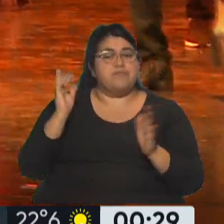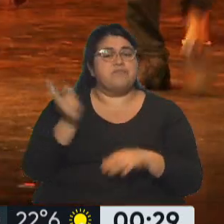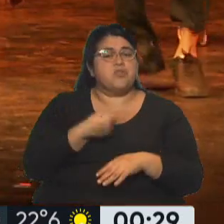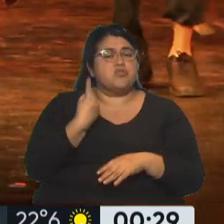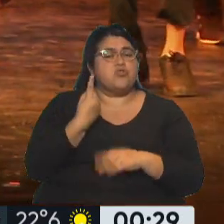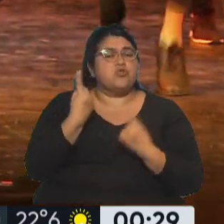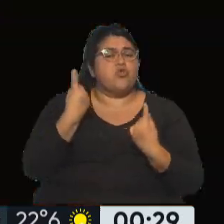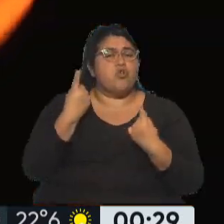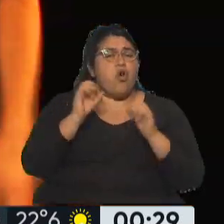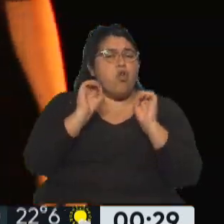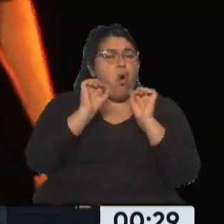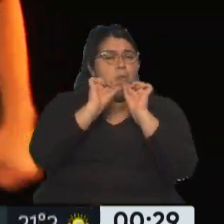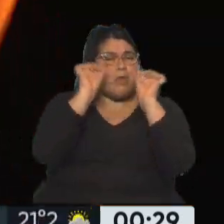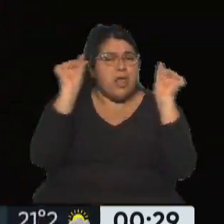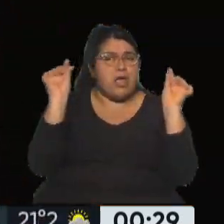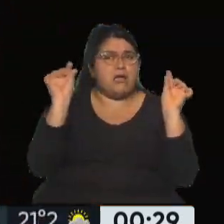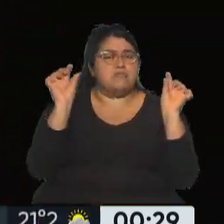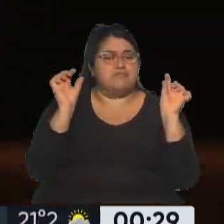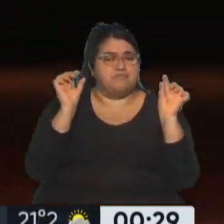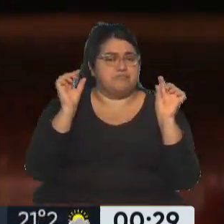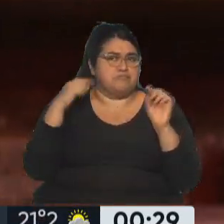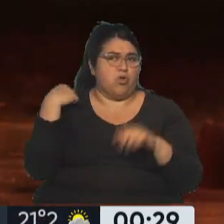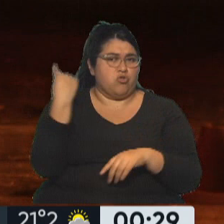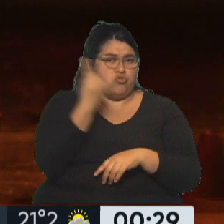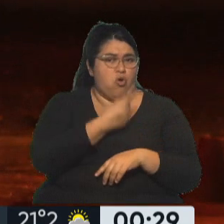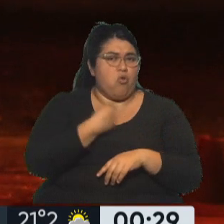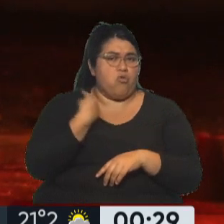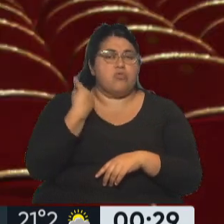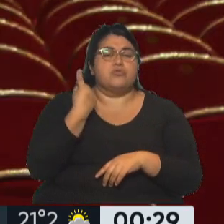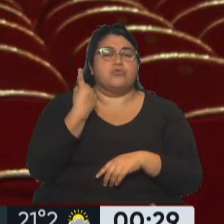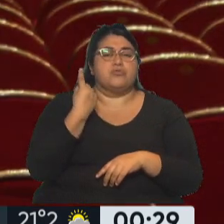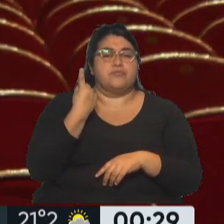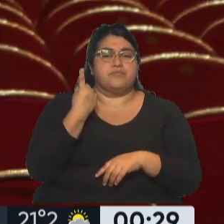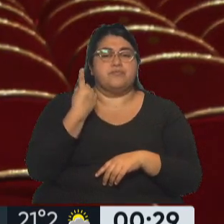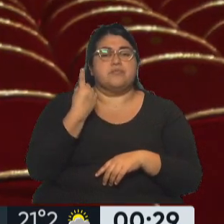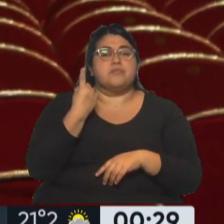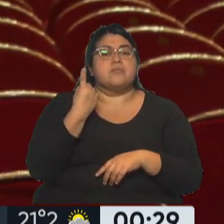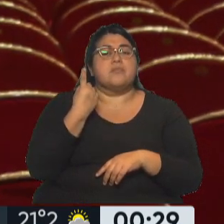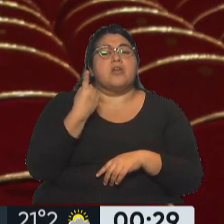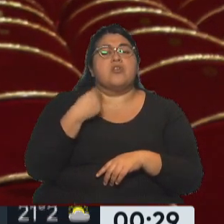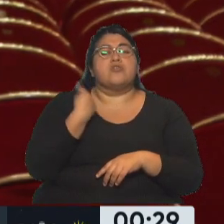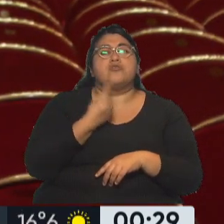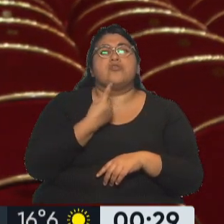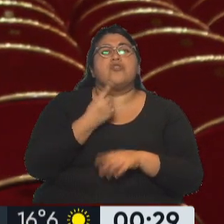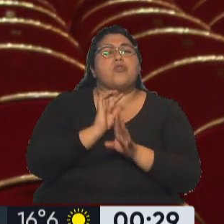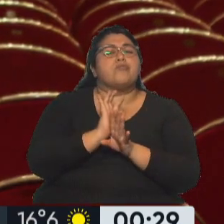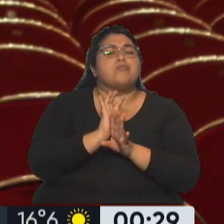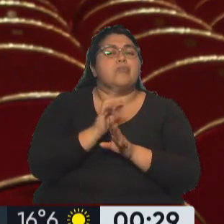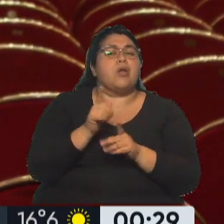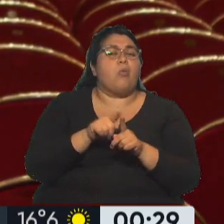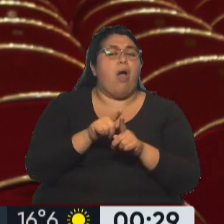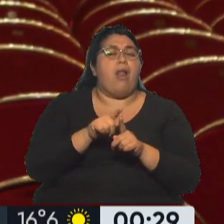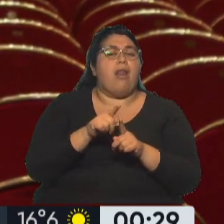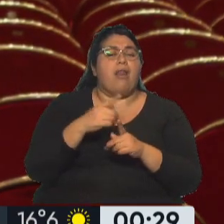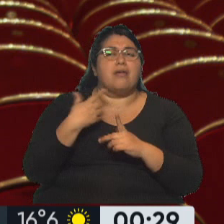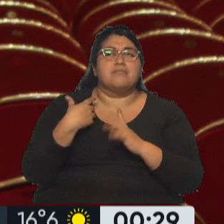nombre, Nunca nos fuimos, porque creemos que todos, de alguna manera, nunca nos vamos en su totalidad de lo que nos